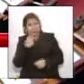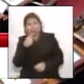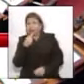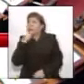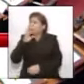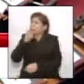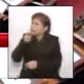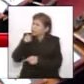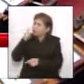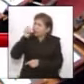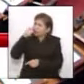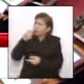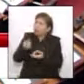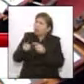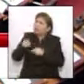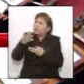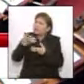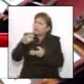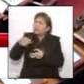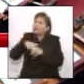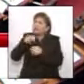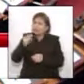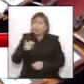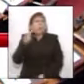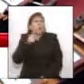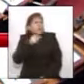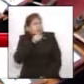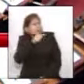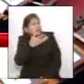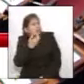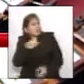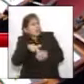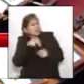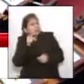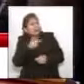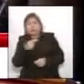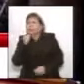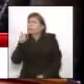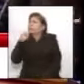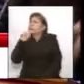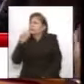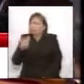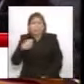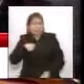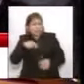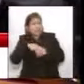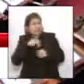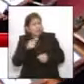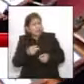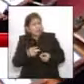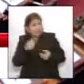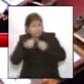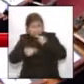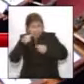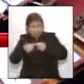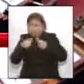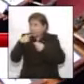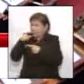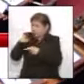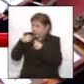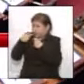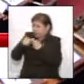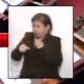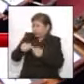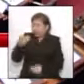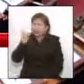dijiste? Sí, pero quiere usted. ¿Cuándo quiere que renuncie? ¿Qué me dijiste? Sí. ¿Pero cuándo quiere usted que renuncie? ¿Qué me dijiste? Que yo iba a renunciar. ¿Y me dijiste fecha? No. No